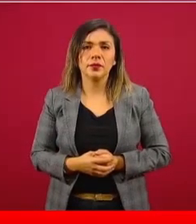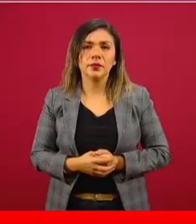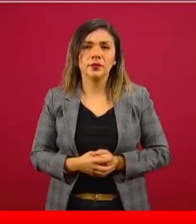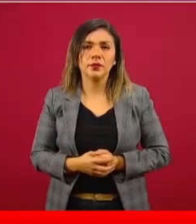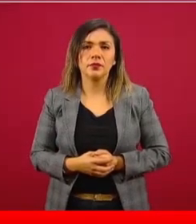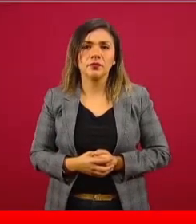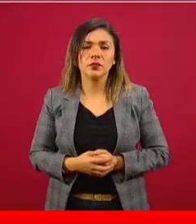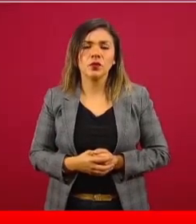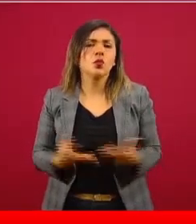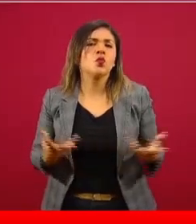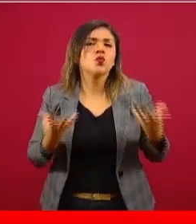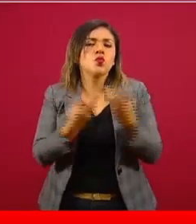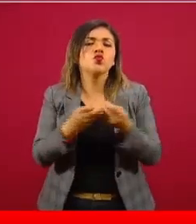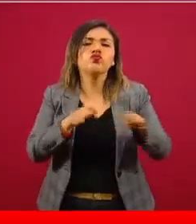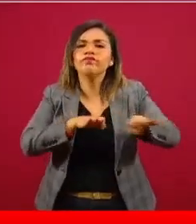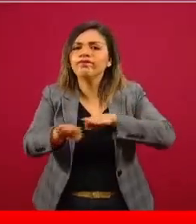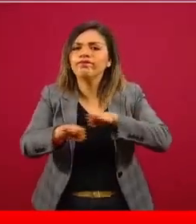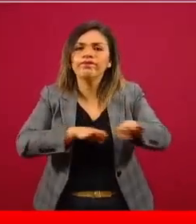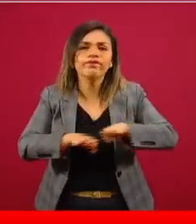trabajaron juntos